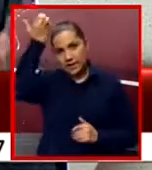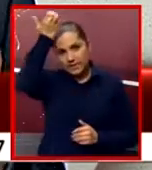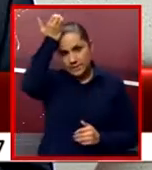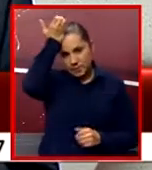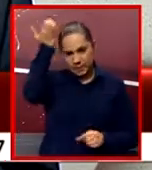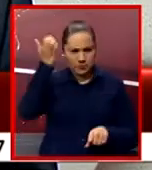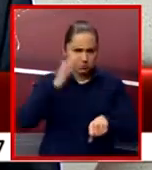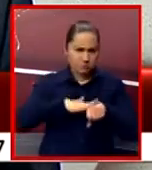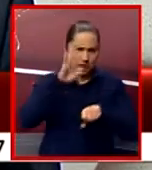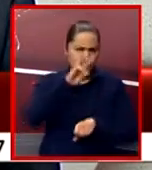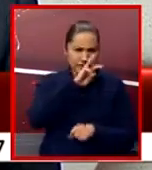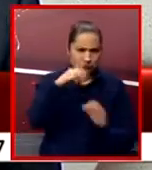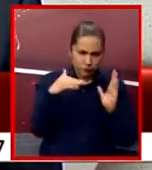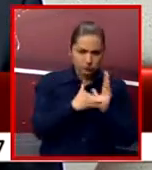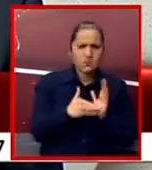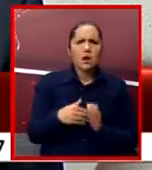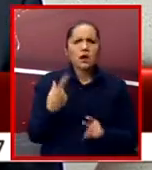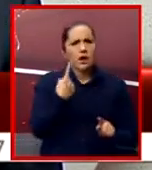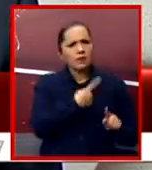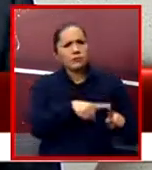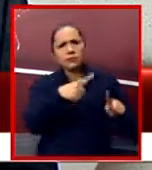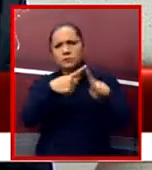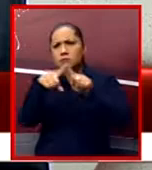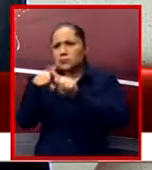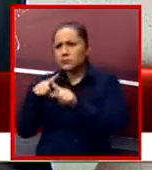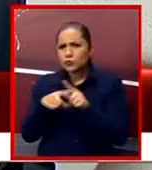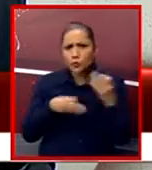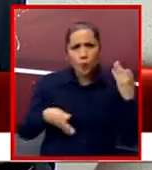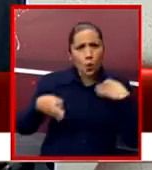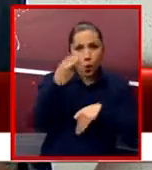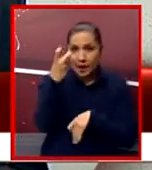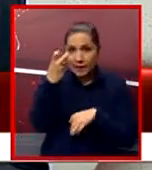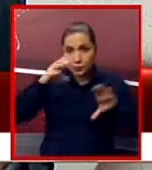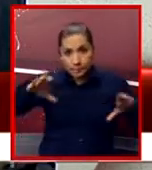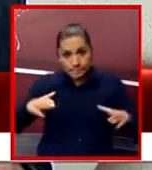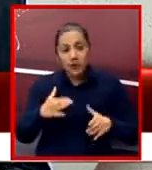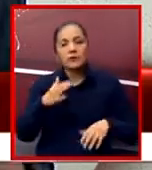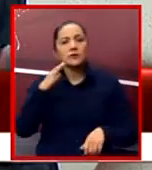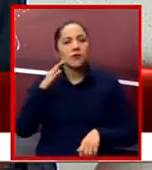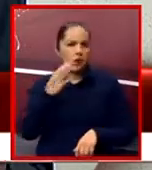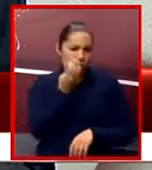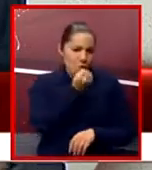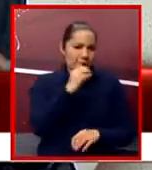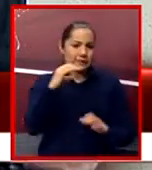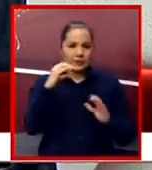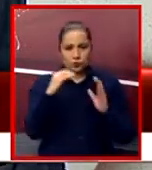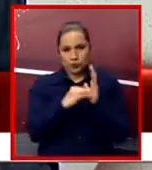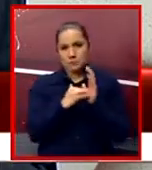y con todo ese conjunto de, insisto, más de 900,000 trabajadores.